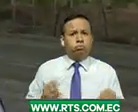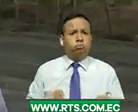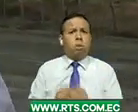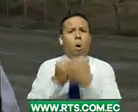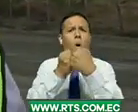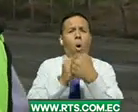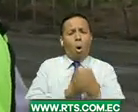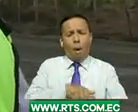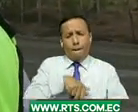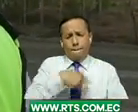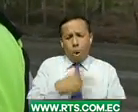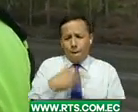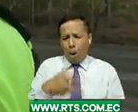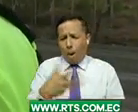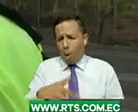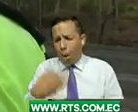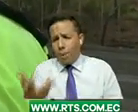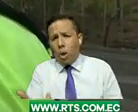vehículo no impacta con